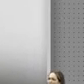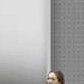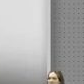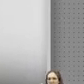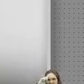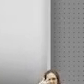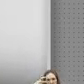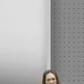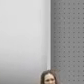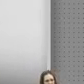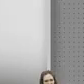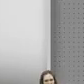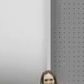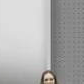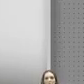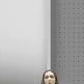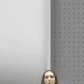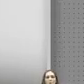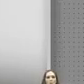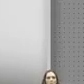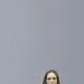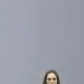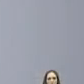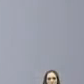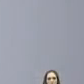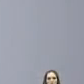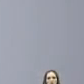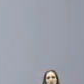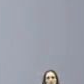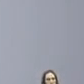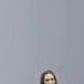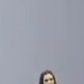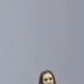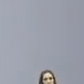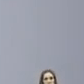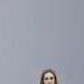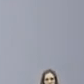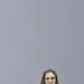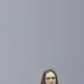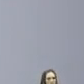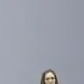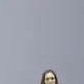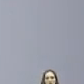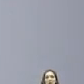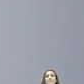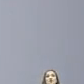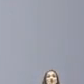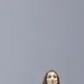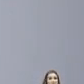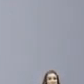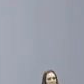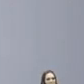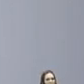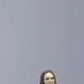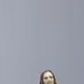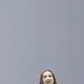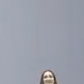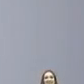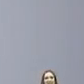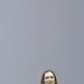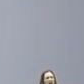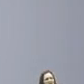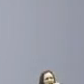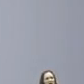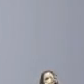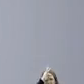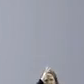a tiros. Los 2 policías resultaron heridos y llevados a un centro médico cercano. Uno de ellos, el patrullero Diego Fernando